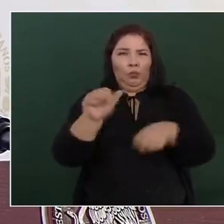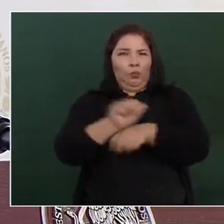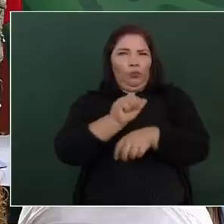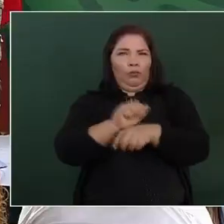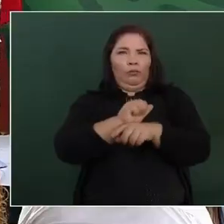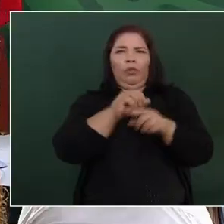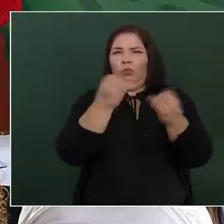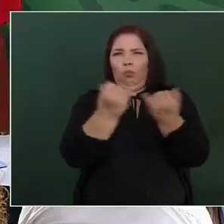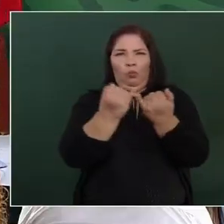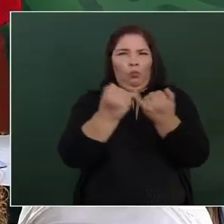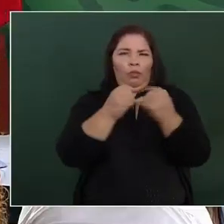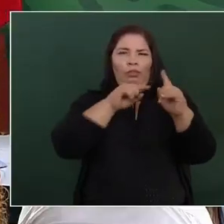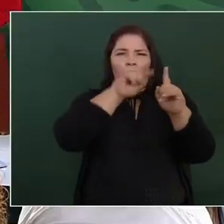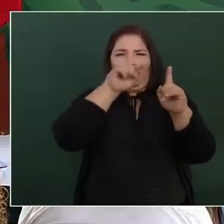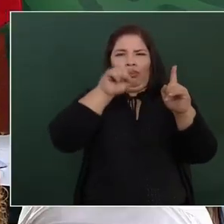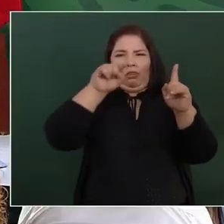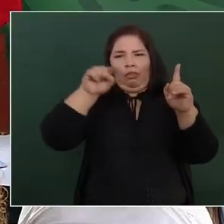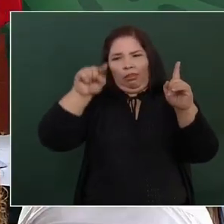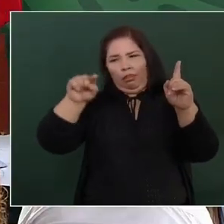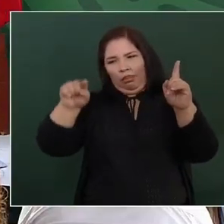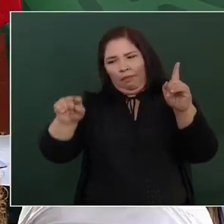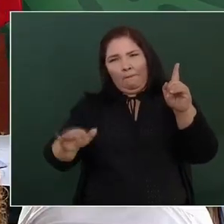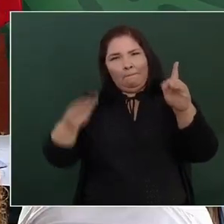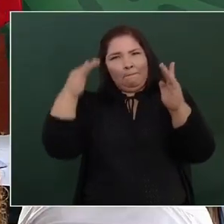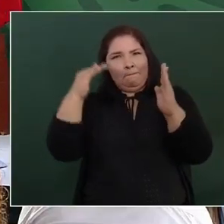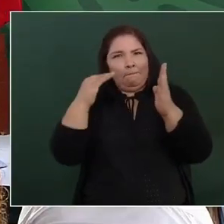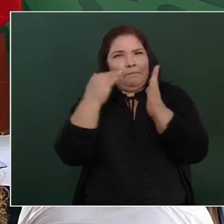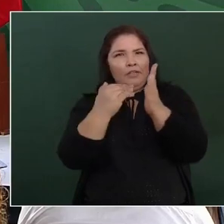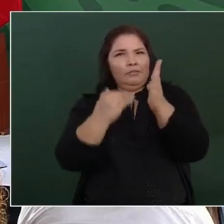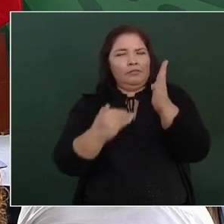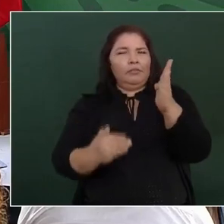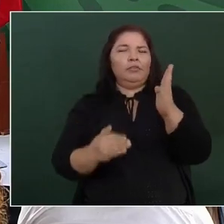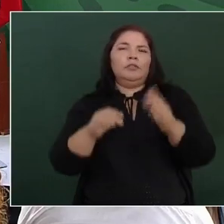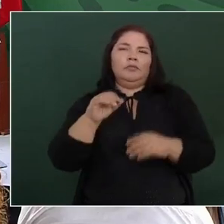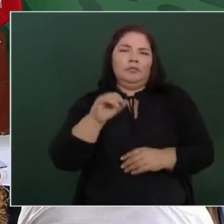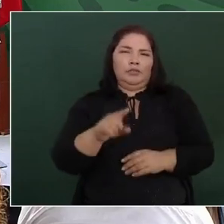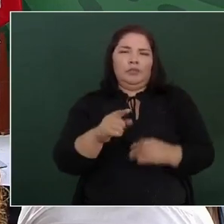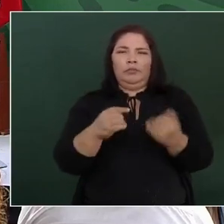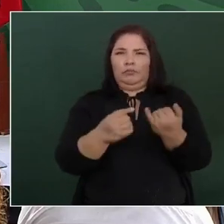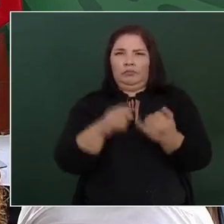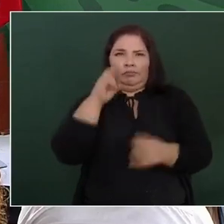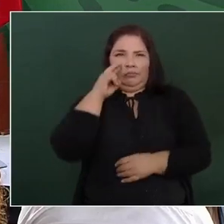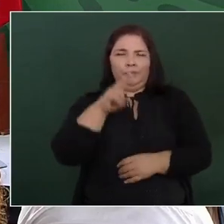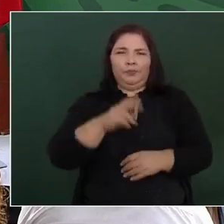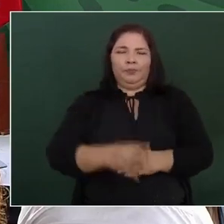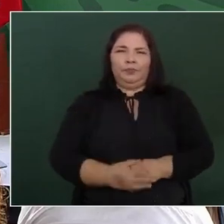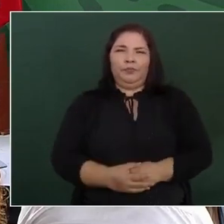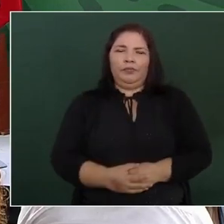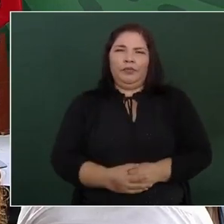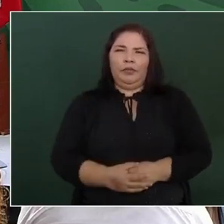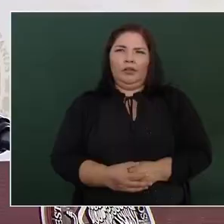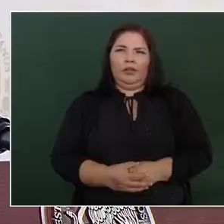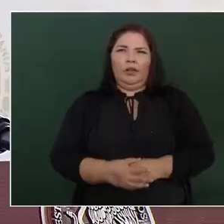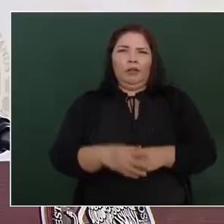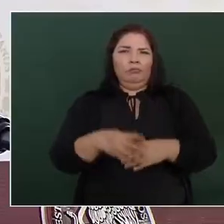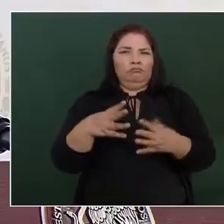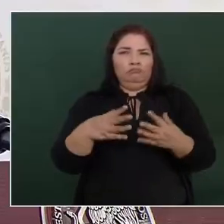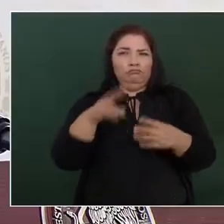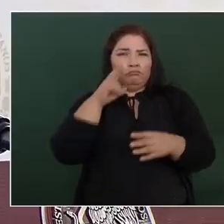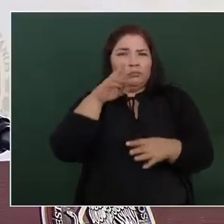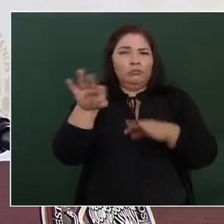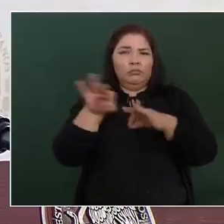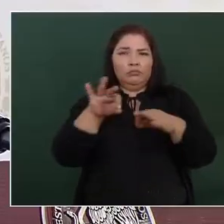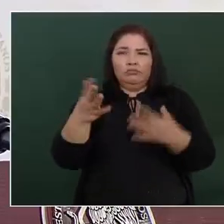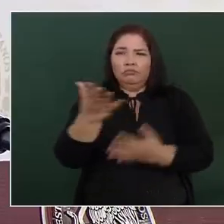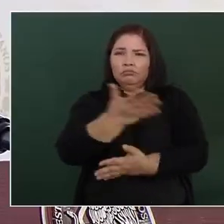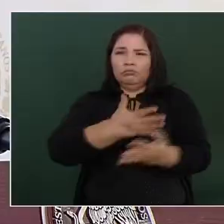también la misma tendencia hacia la baja, el 13 lugar, y podemos ver aquí el trabajo que se ha desarrollado